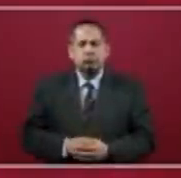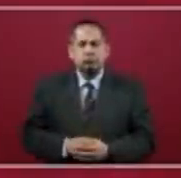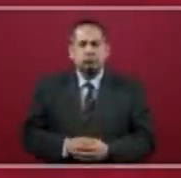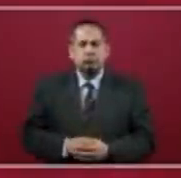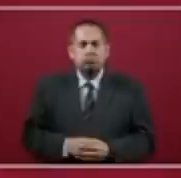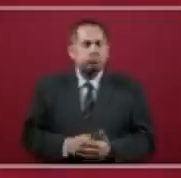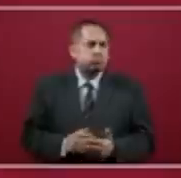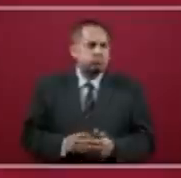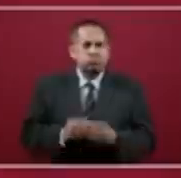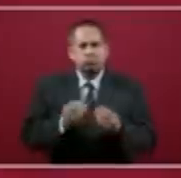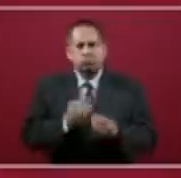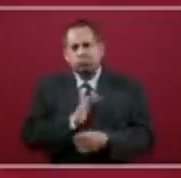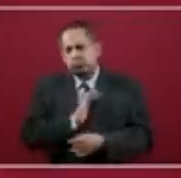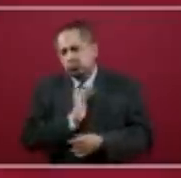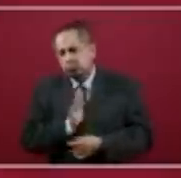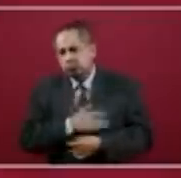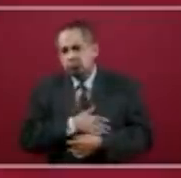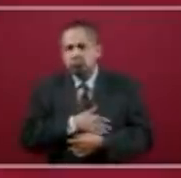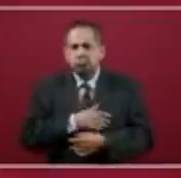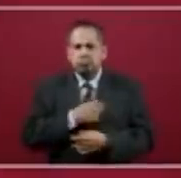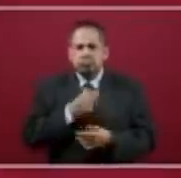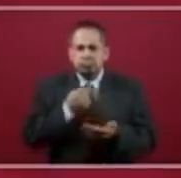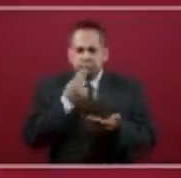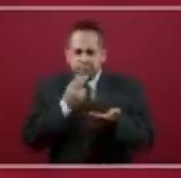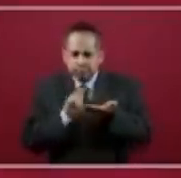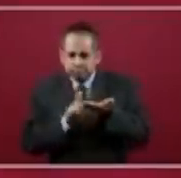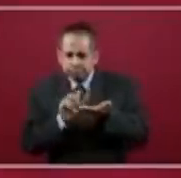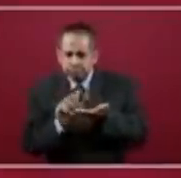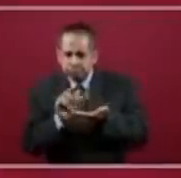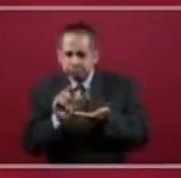muchos recuerdos, estampitas,